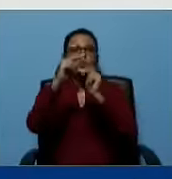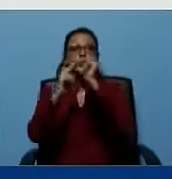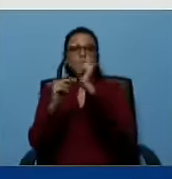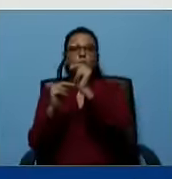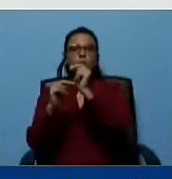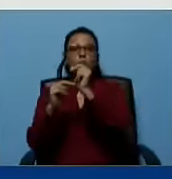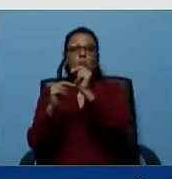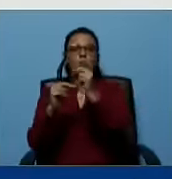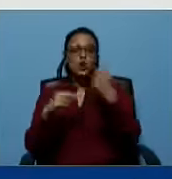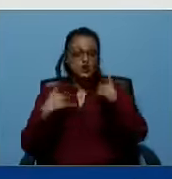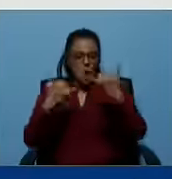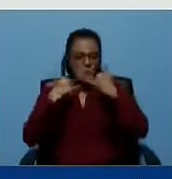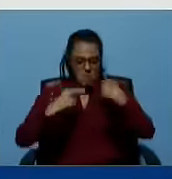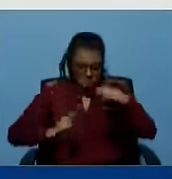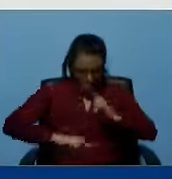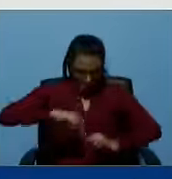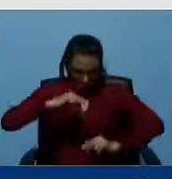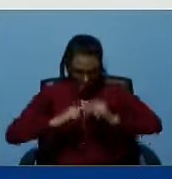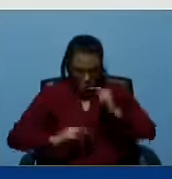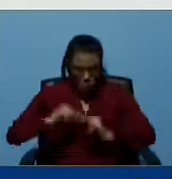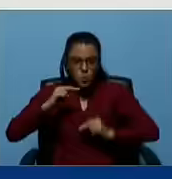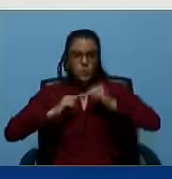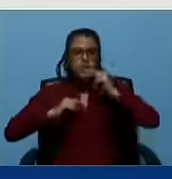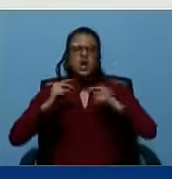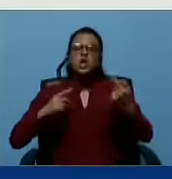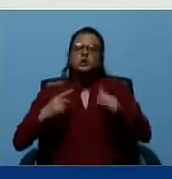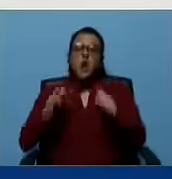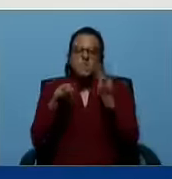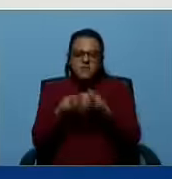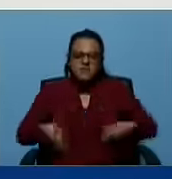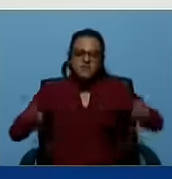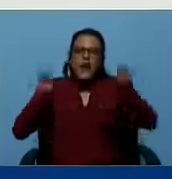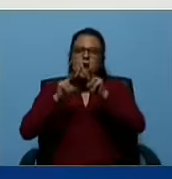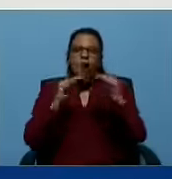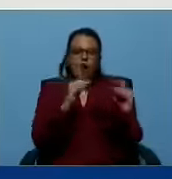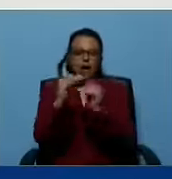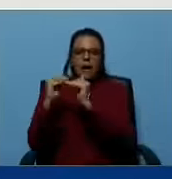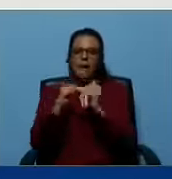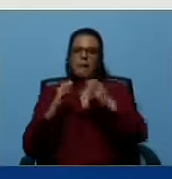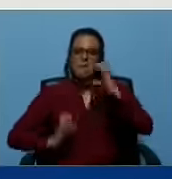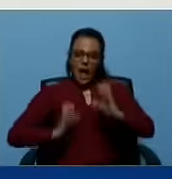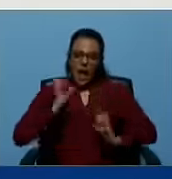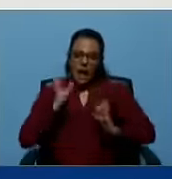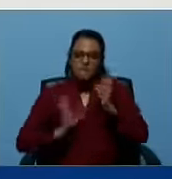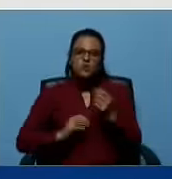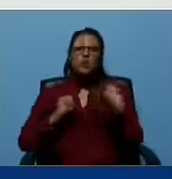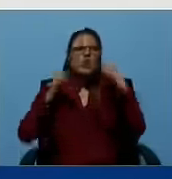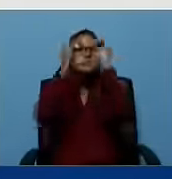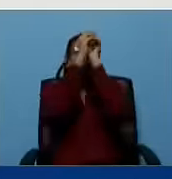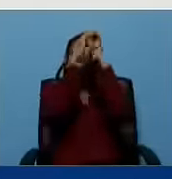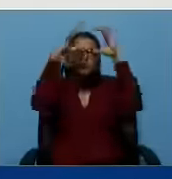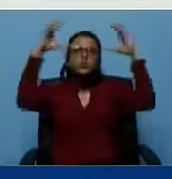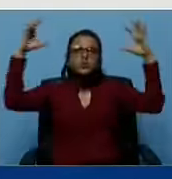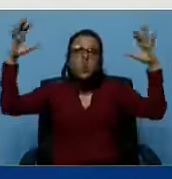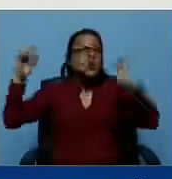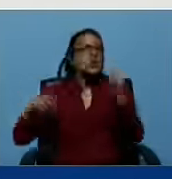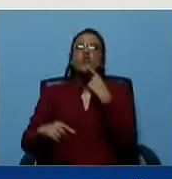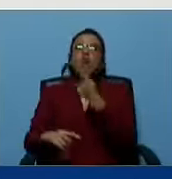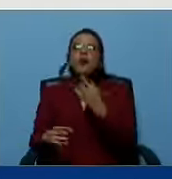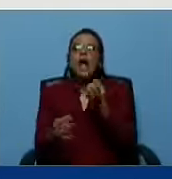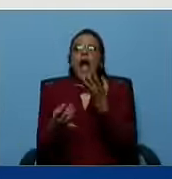O sea, está construyendo valores, estabilidad emocional y está construyendo los sueños de su vida. No le digamos